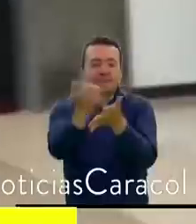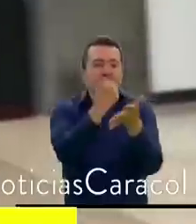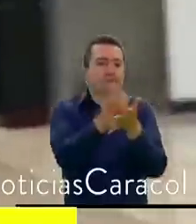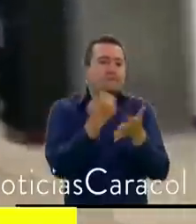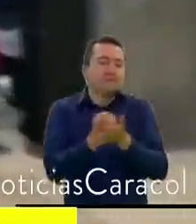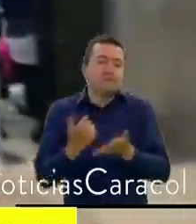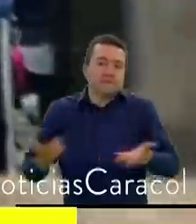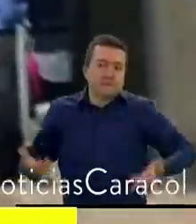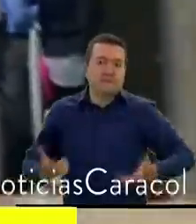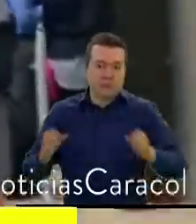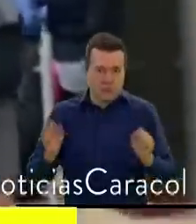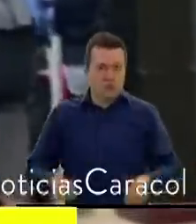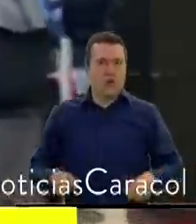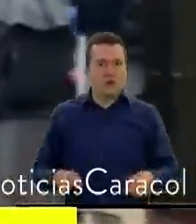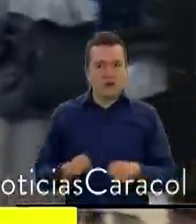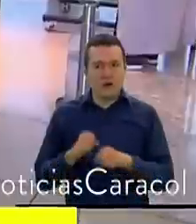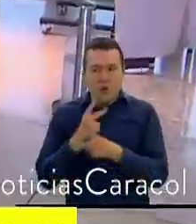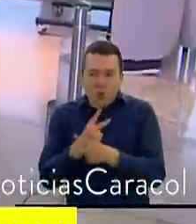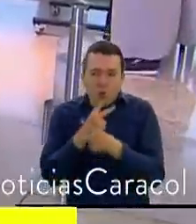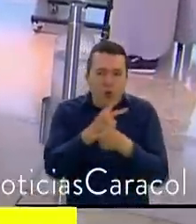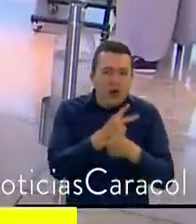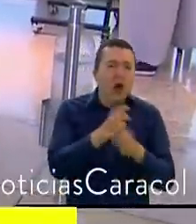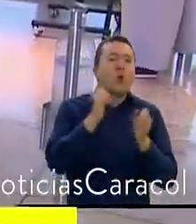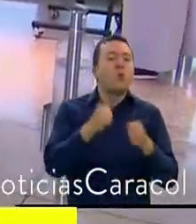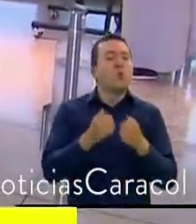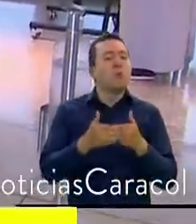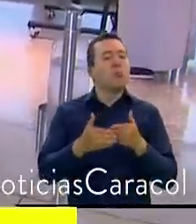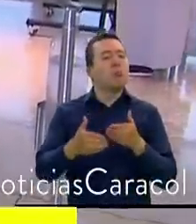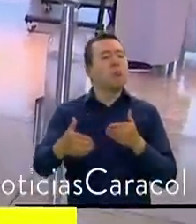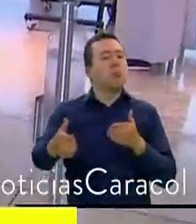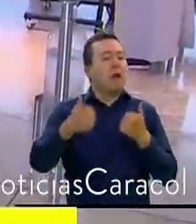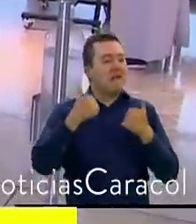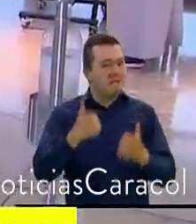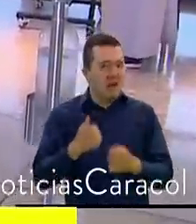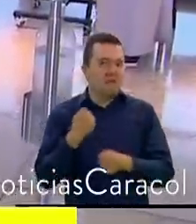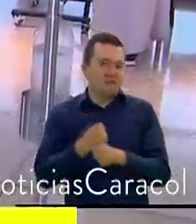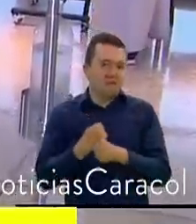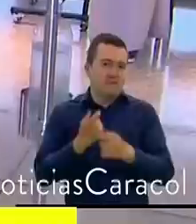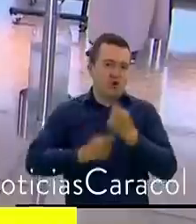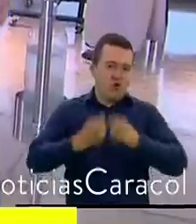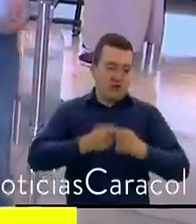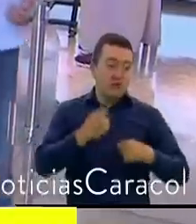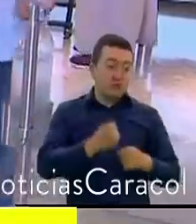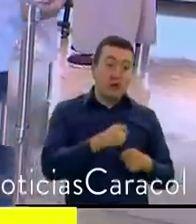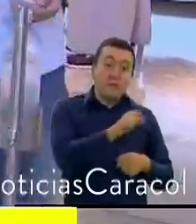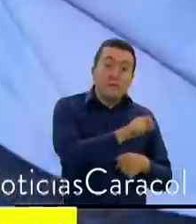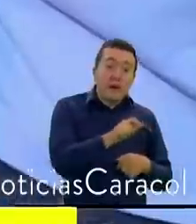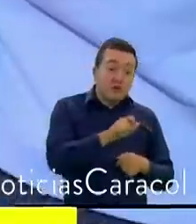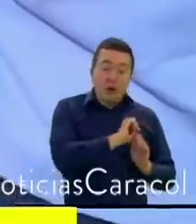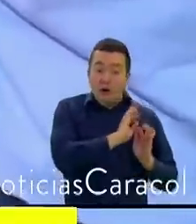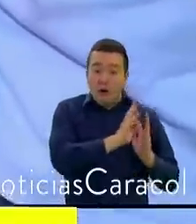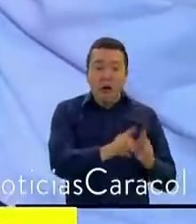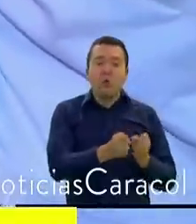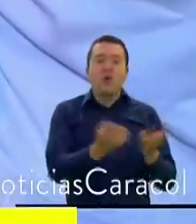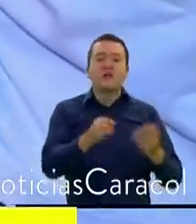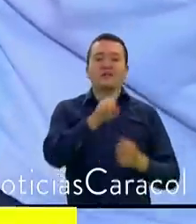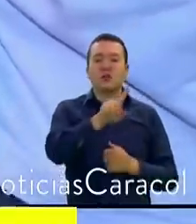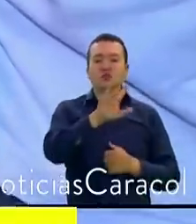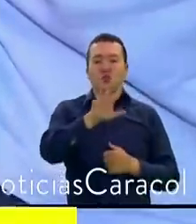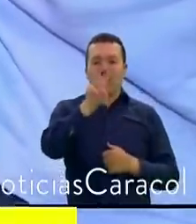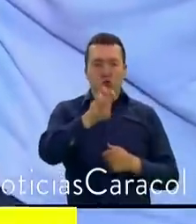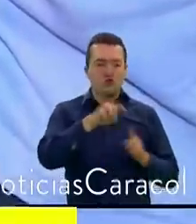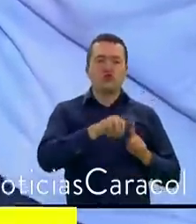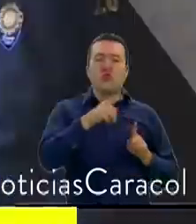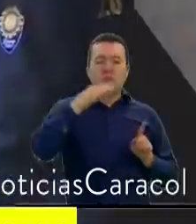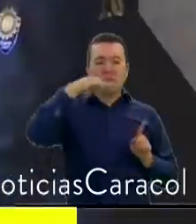podamos nuevamente normalizar el tema de la economía. Fueron 158 pasajeros los que se movilizaron en esta ruta de